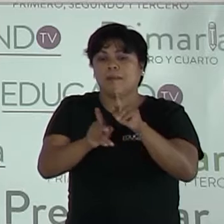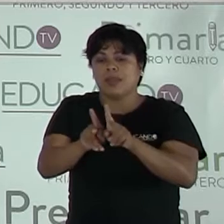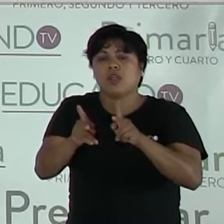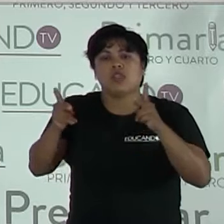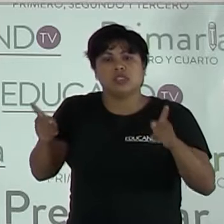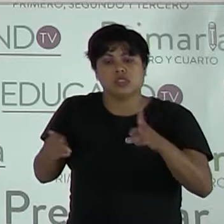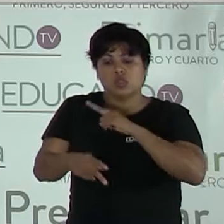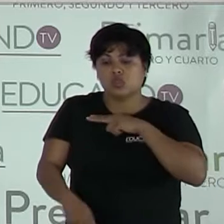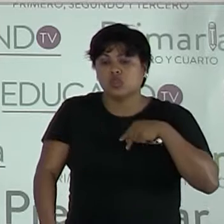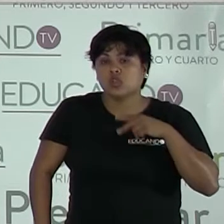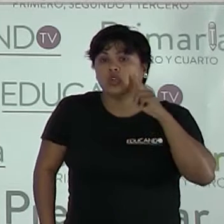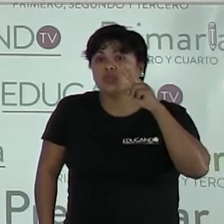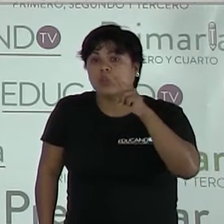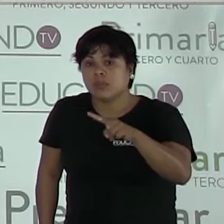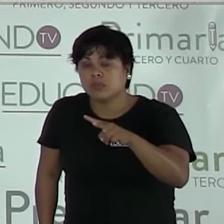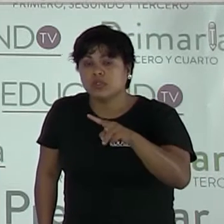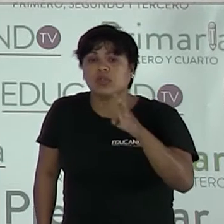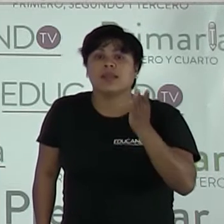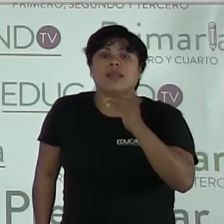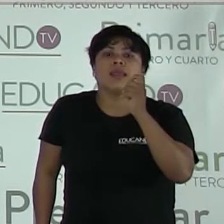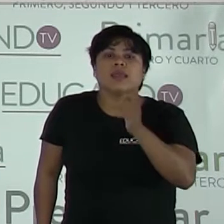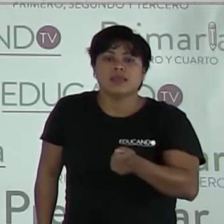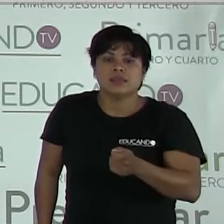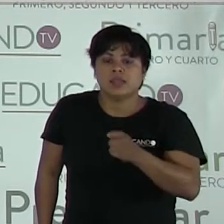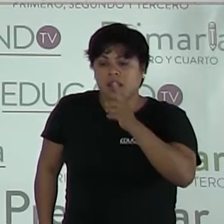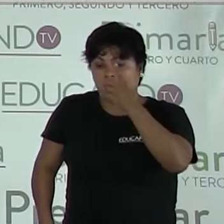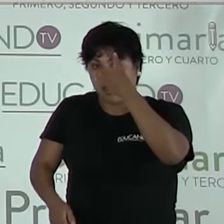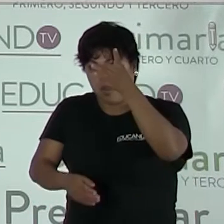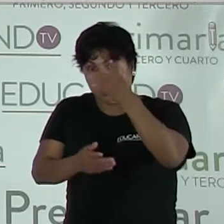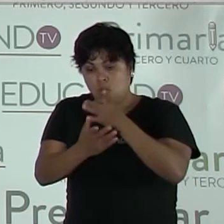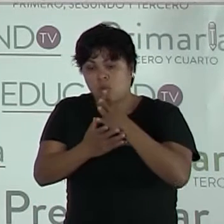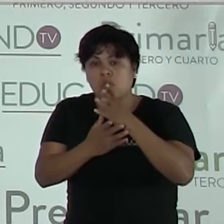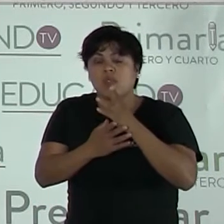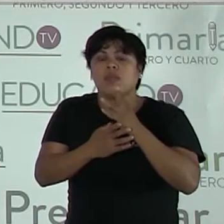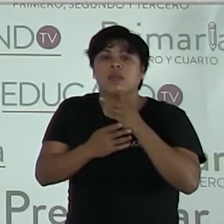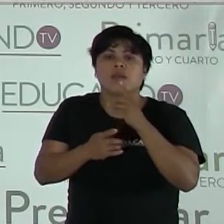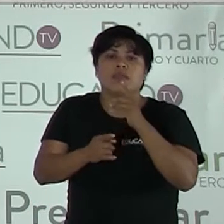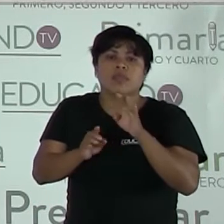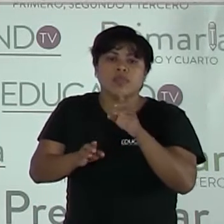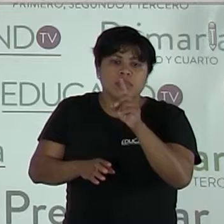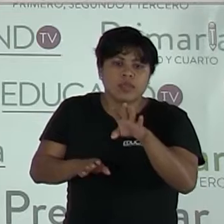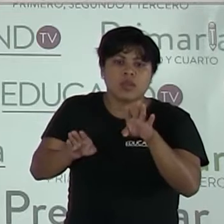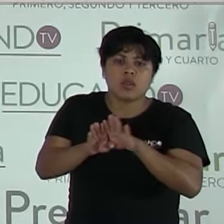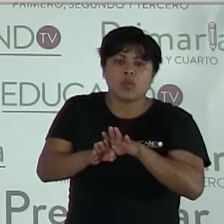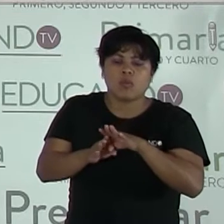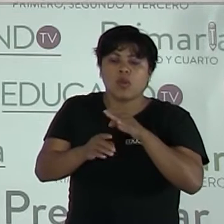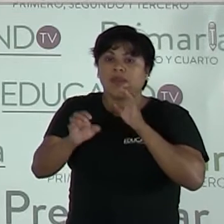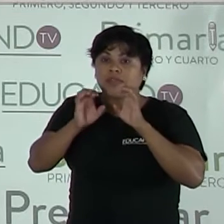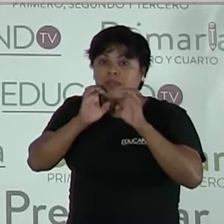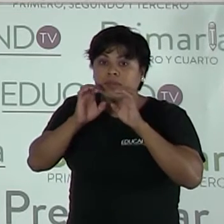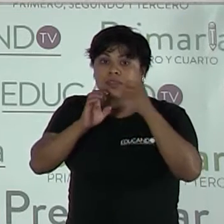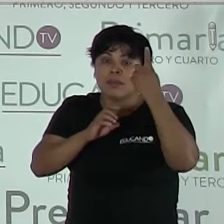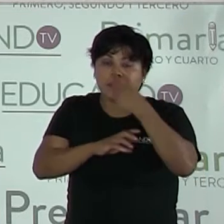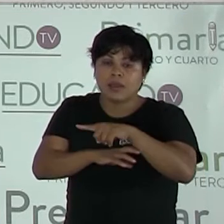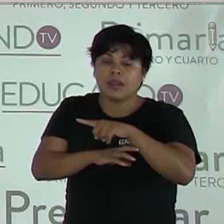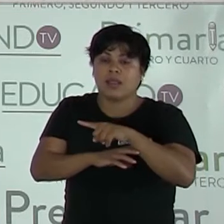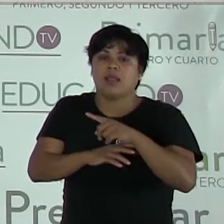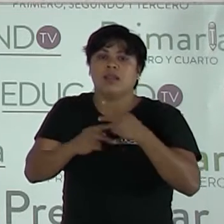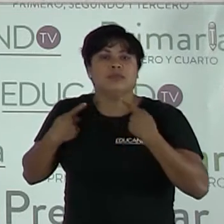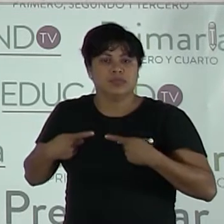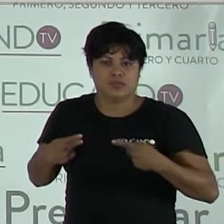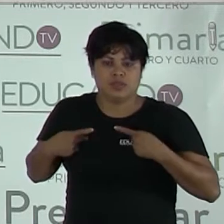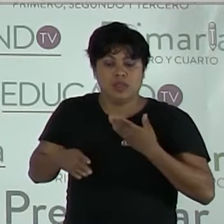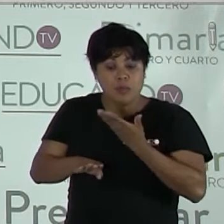periodísticos, vemos lo que en sí es la utilización de la entrevista para los